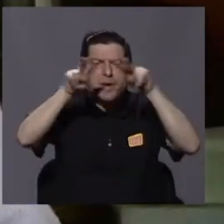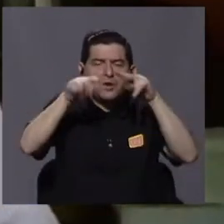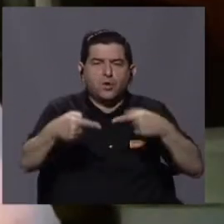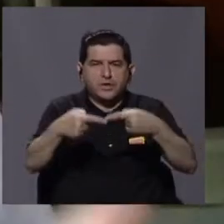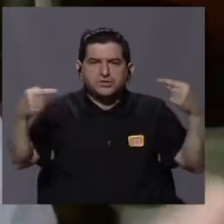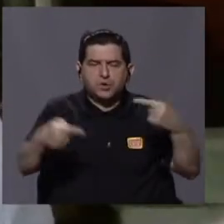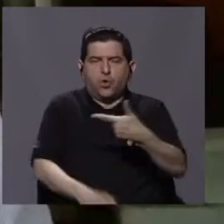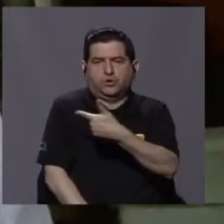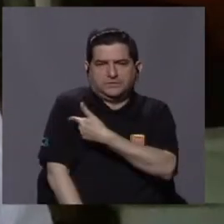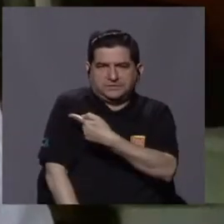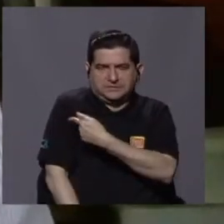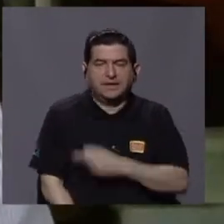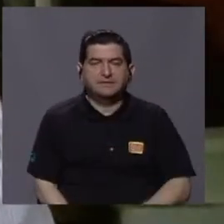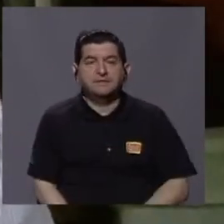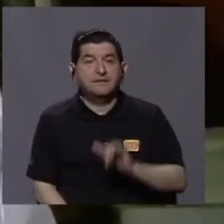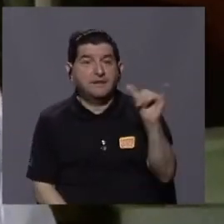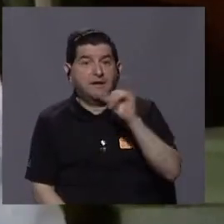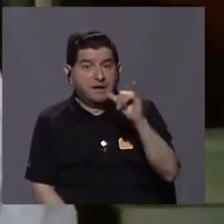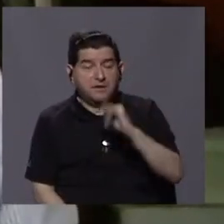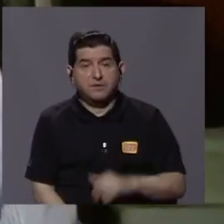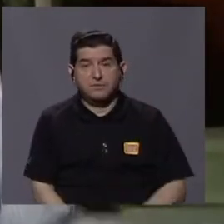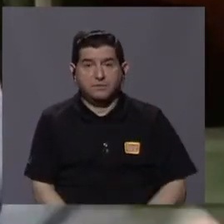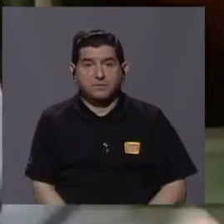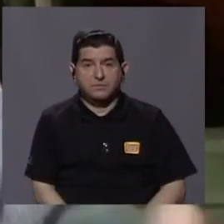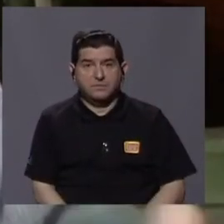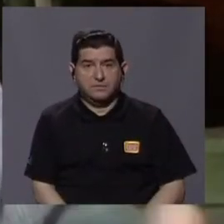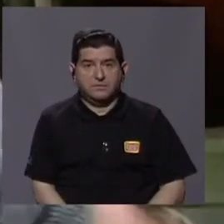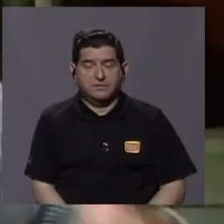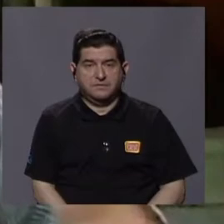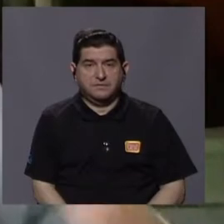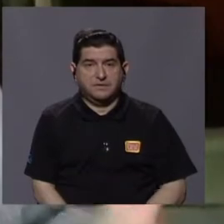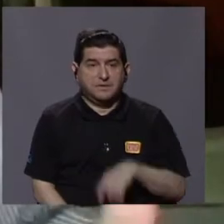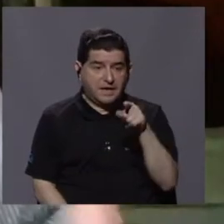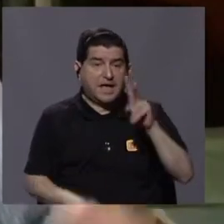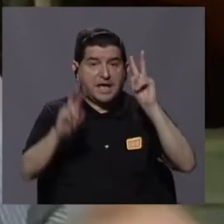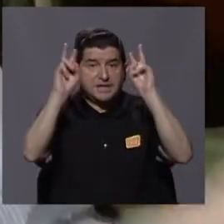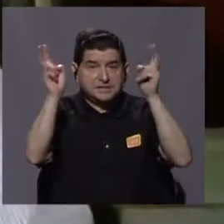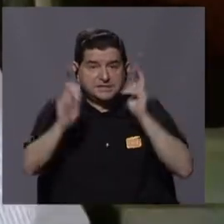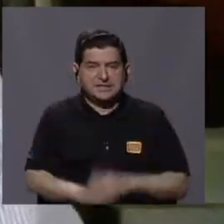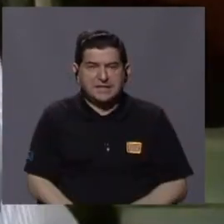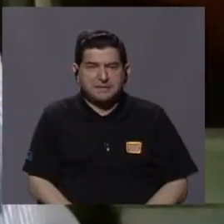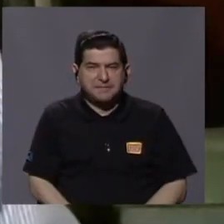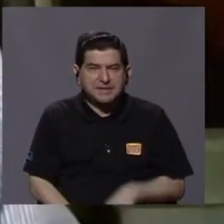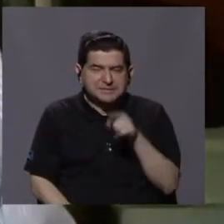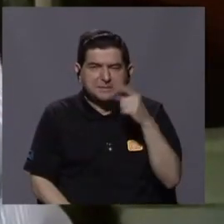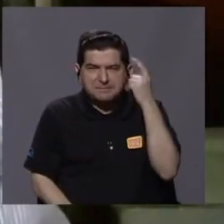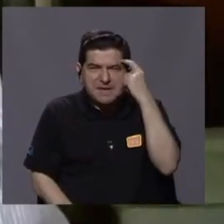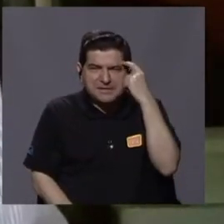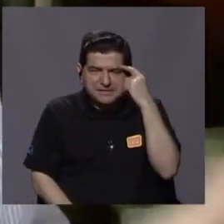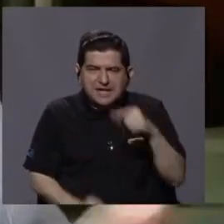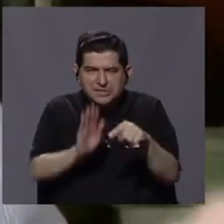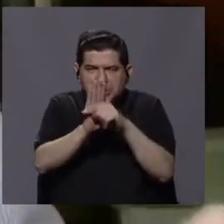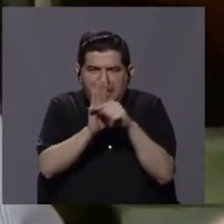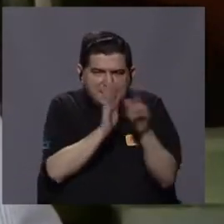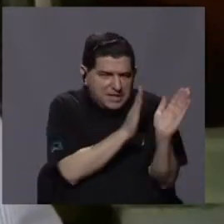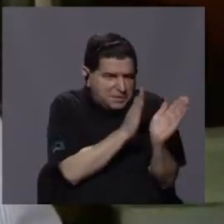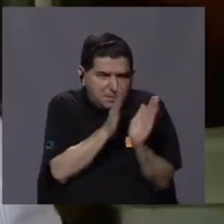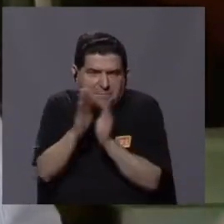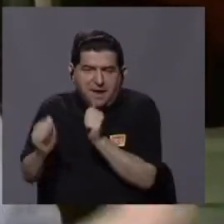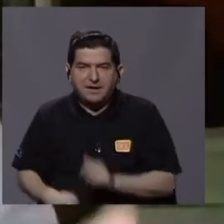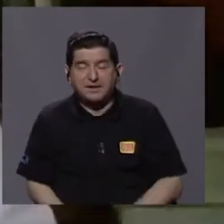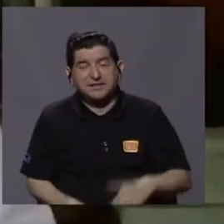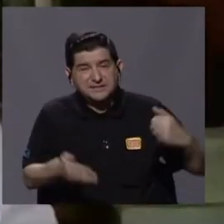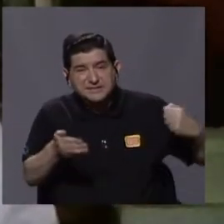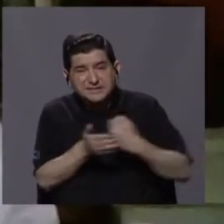y también hemos visto estas estos temas conspiración alex a los cuales lamentablemente